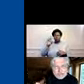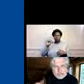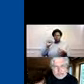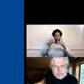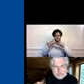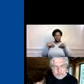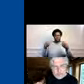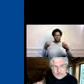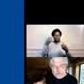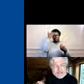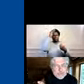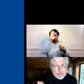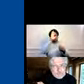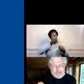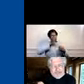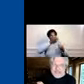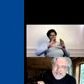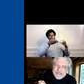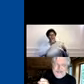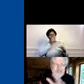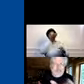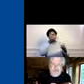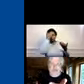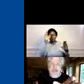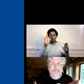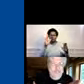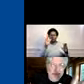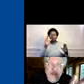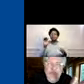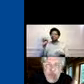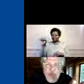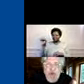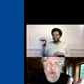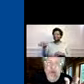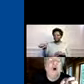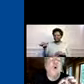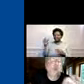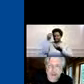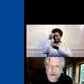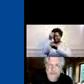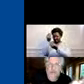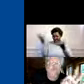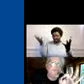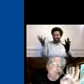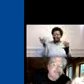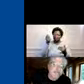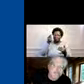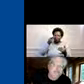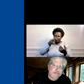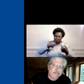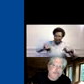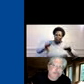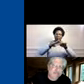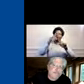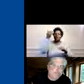en los ojos o a los ojos del Departamento de Labor de los Estados Unidos, del Estado, eso no existe.